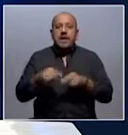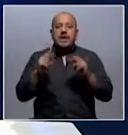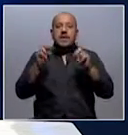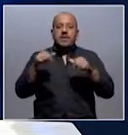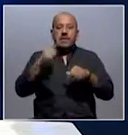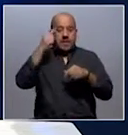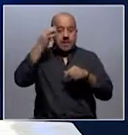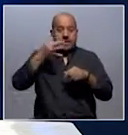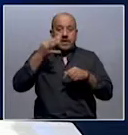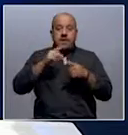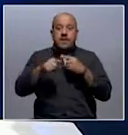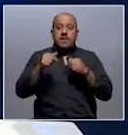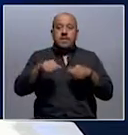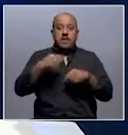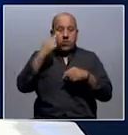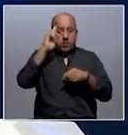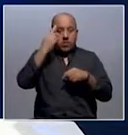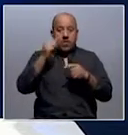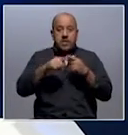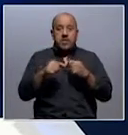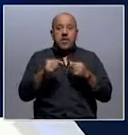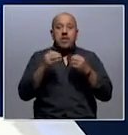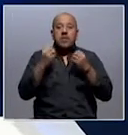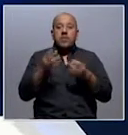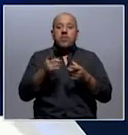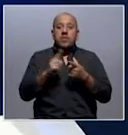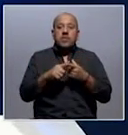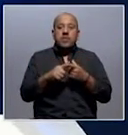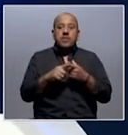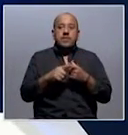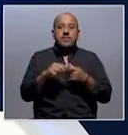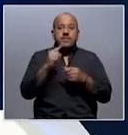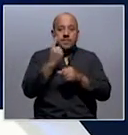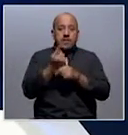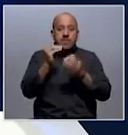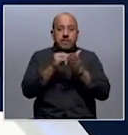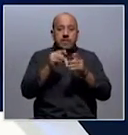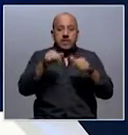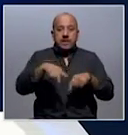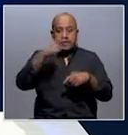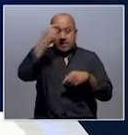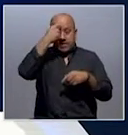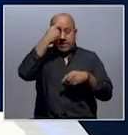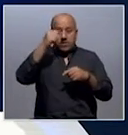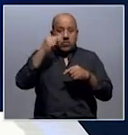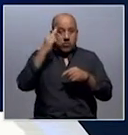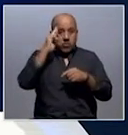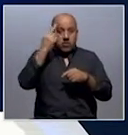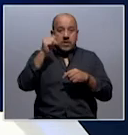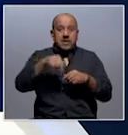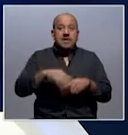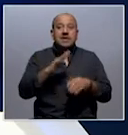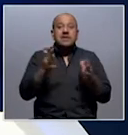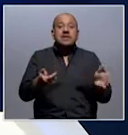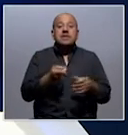en realidad fue ha sido una novedad para el uruguay en primera instancia porque es la primera vez que científicos uruguayos están digamos a un